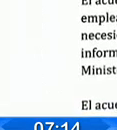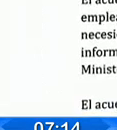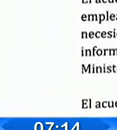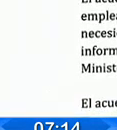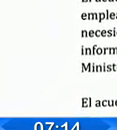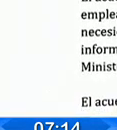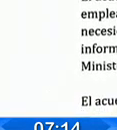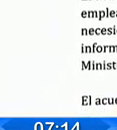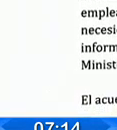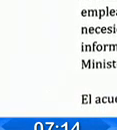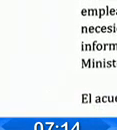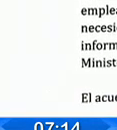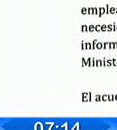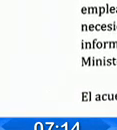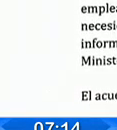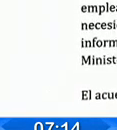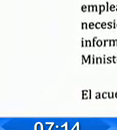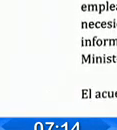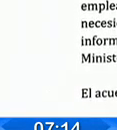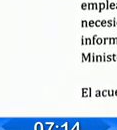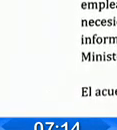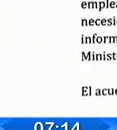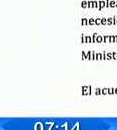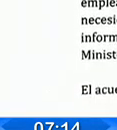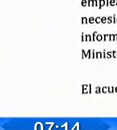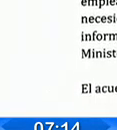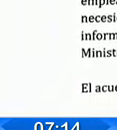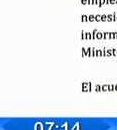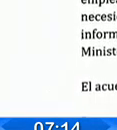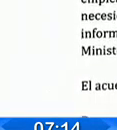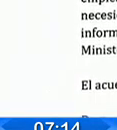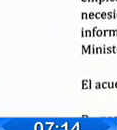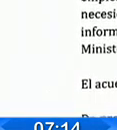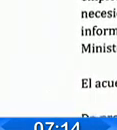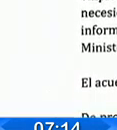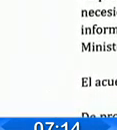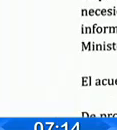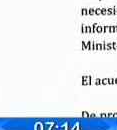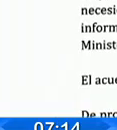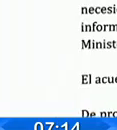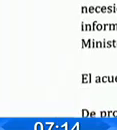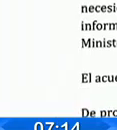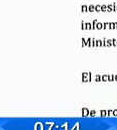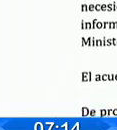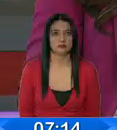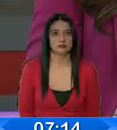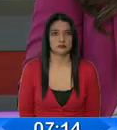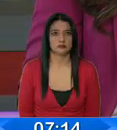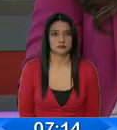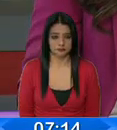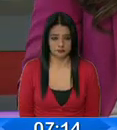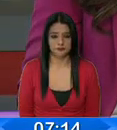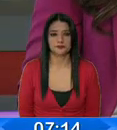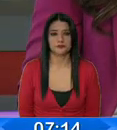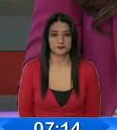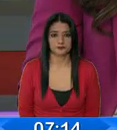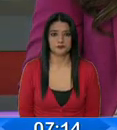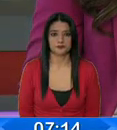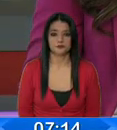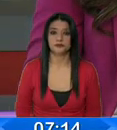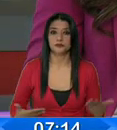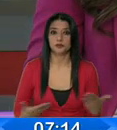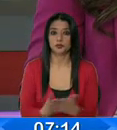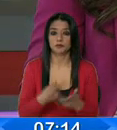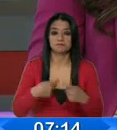ley incluye también reformas laborales, informó Patricia Aldaz. Nuevas modalidades